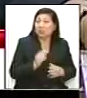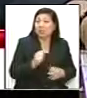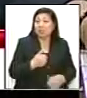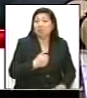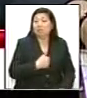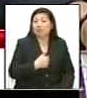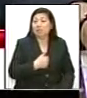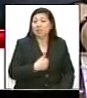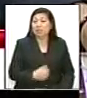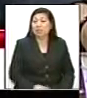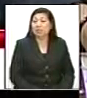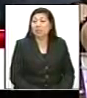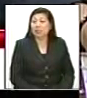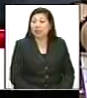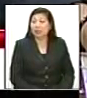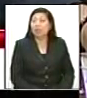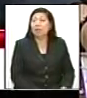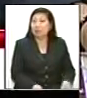misma.